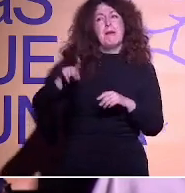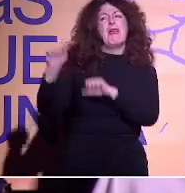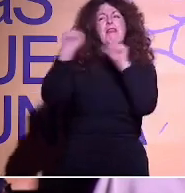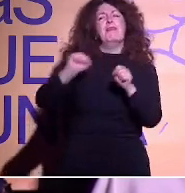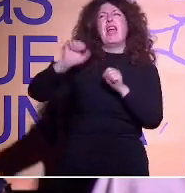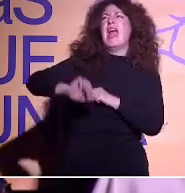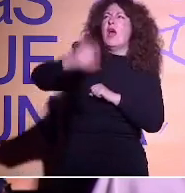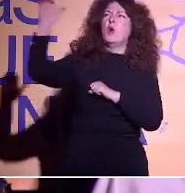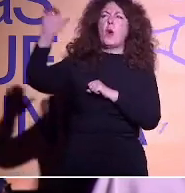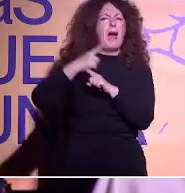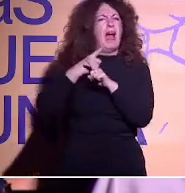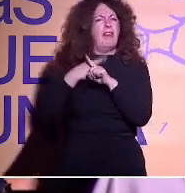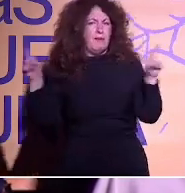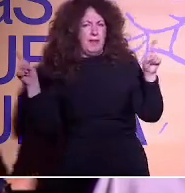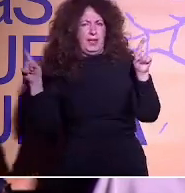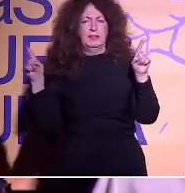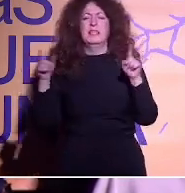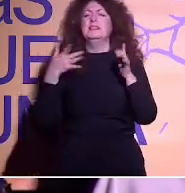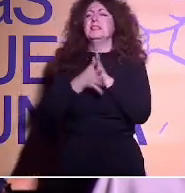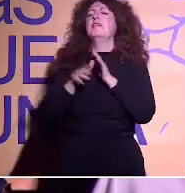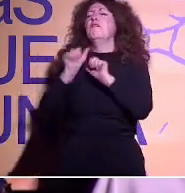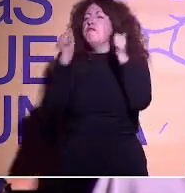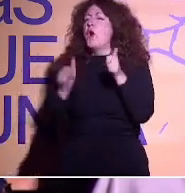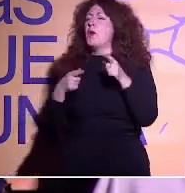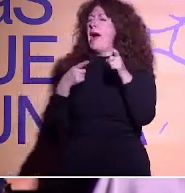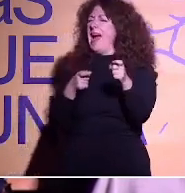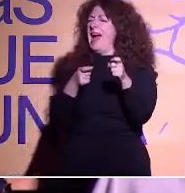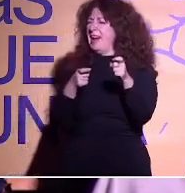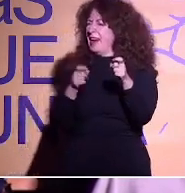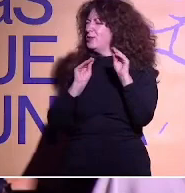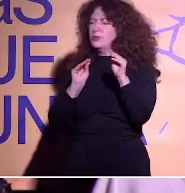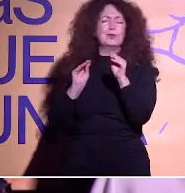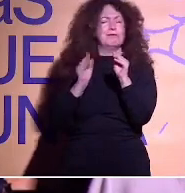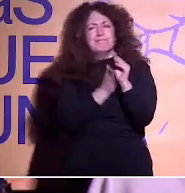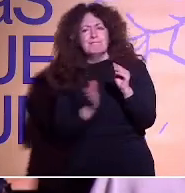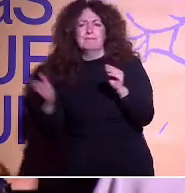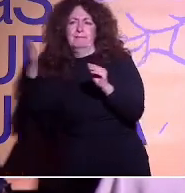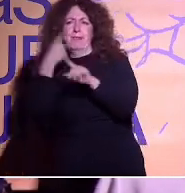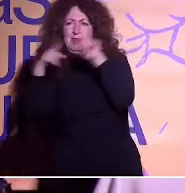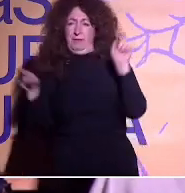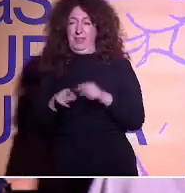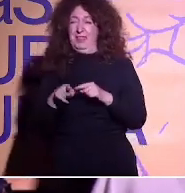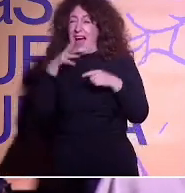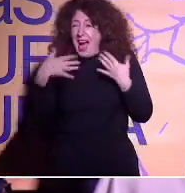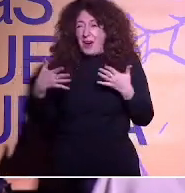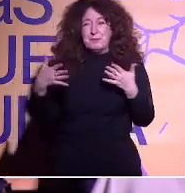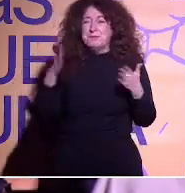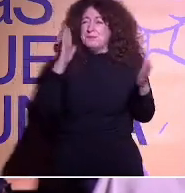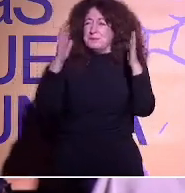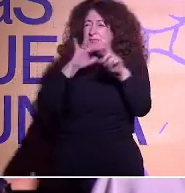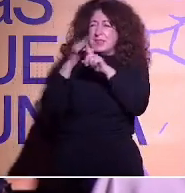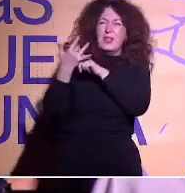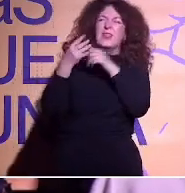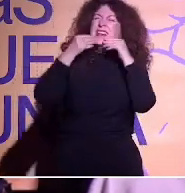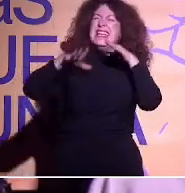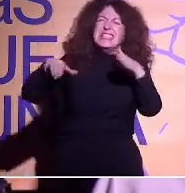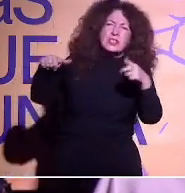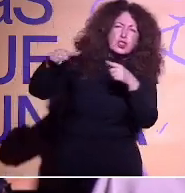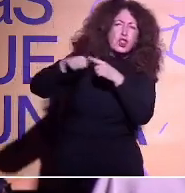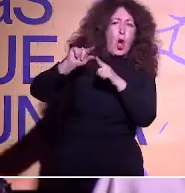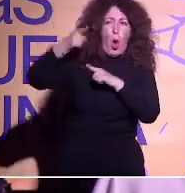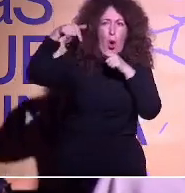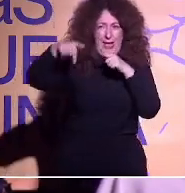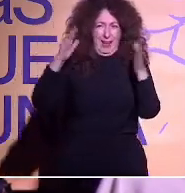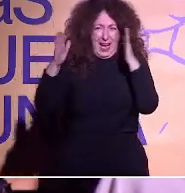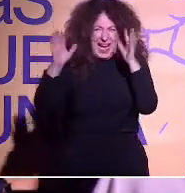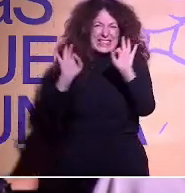diferente alternativa al régimen de guerra estamos en una encrucijada histórica y en estos momentos